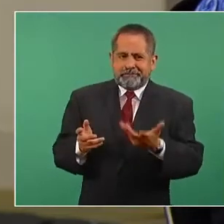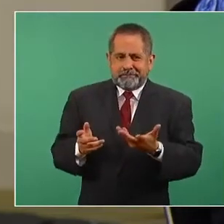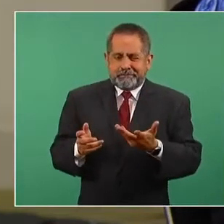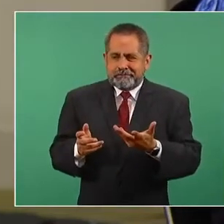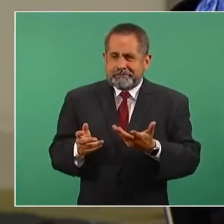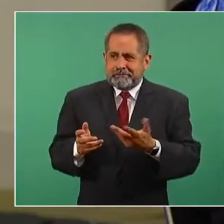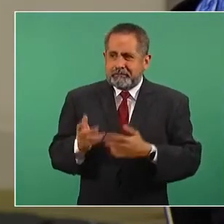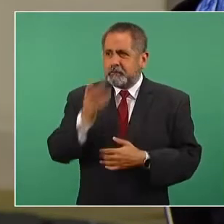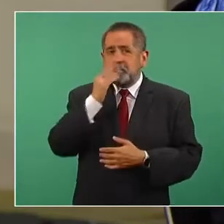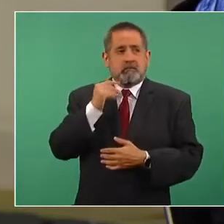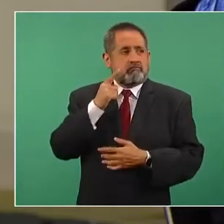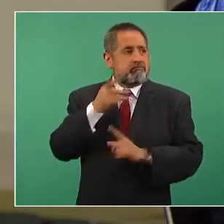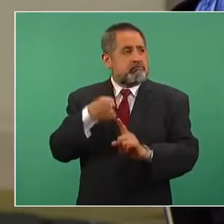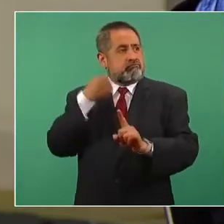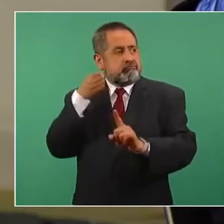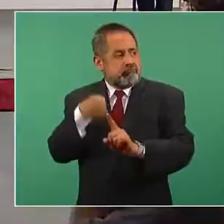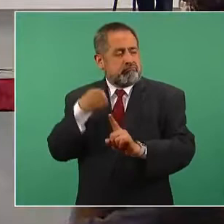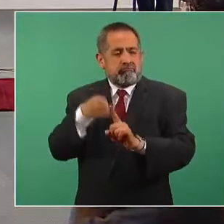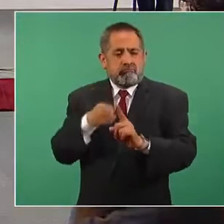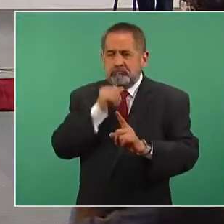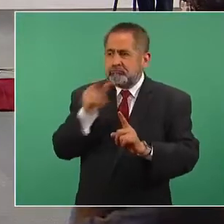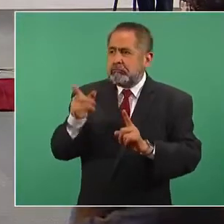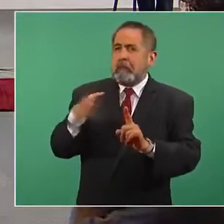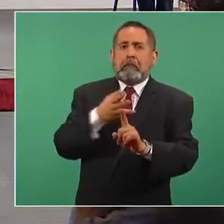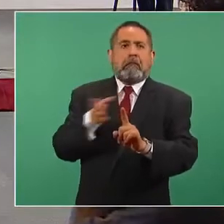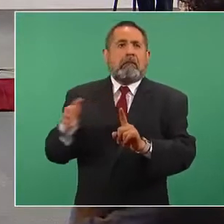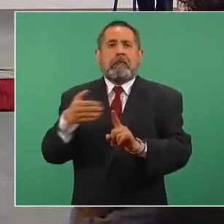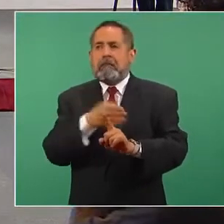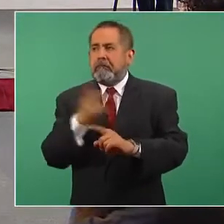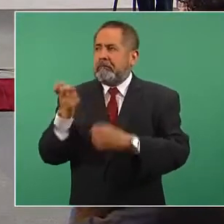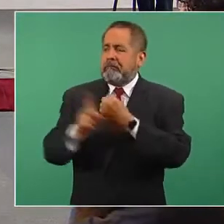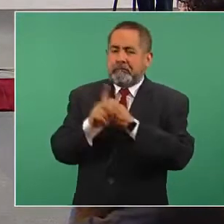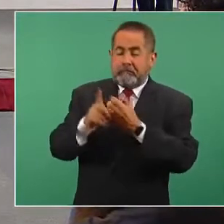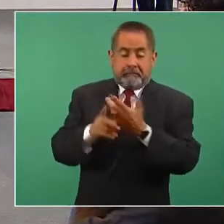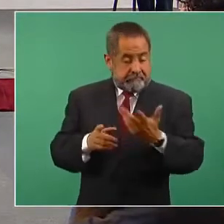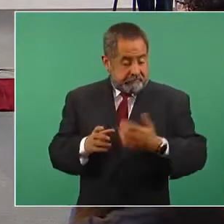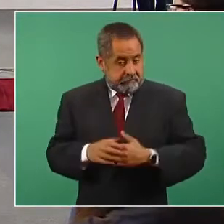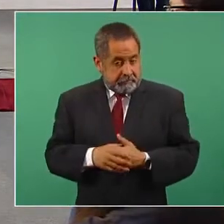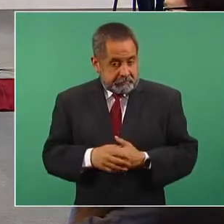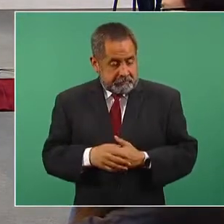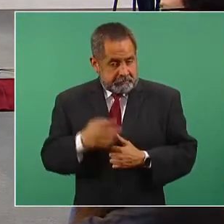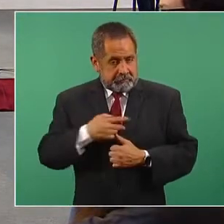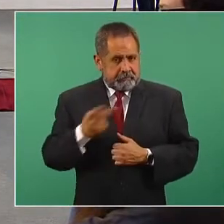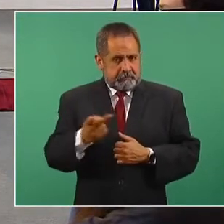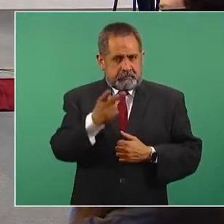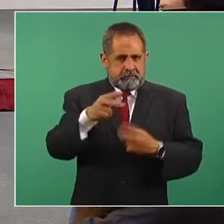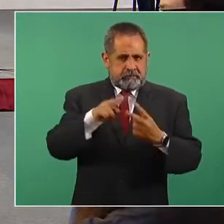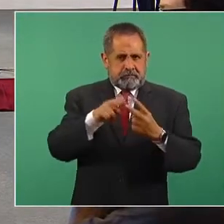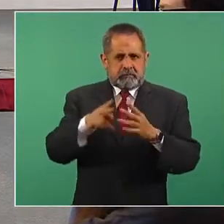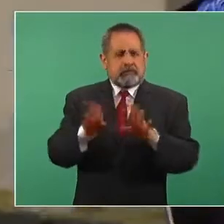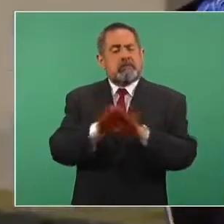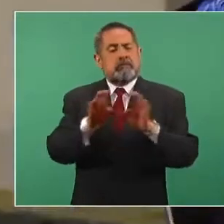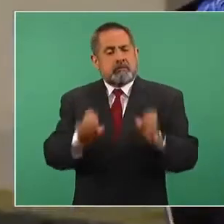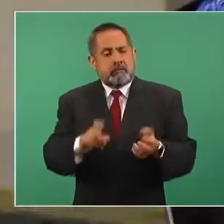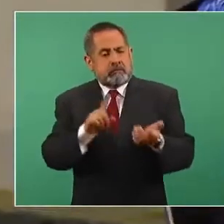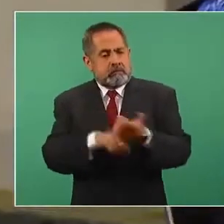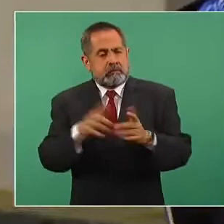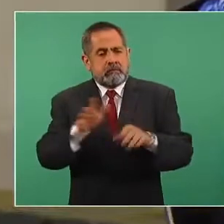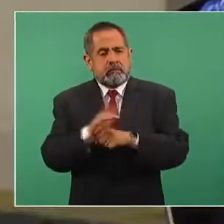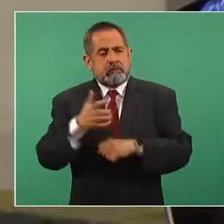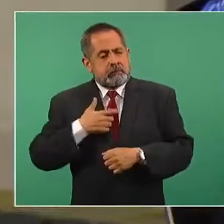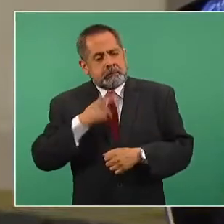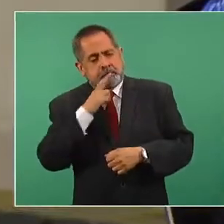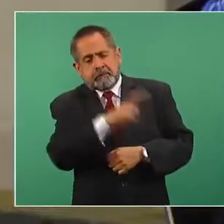parece que no hay un rumbo definido y este sería el centro del problema. Esta pregunta pues es doble. Uno, ¿cómo le fue? ¿Y qué